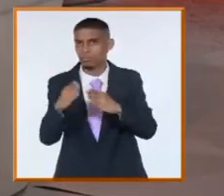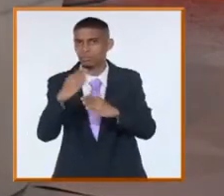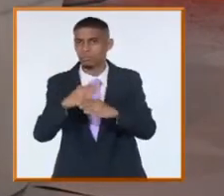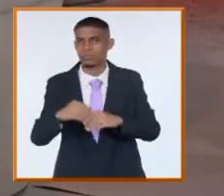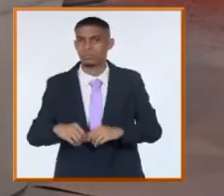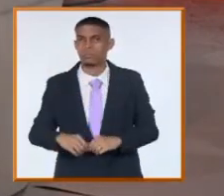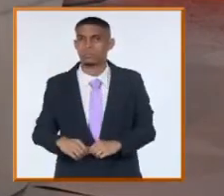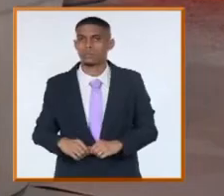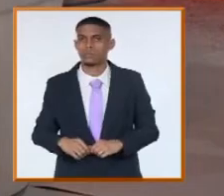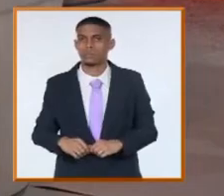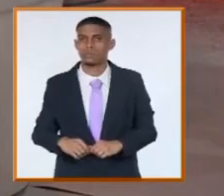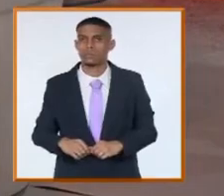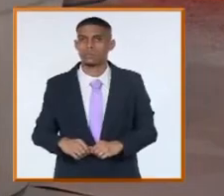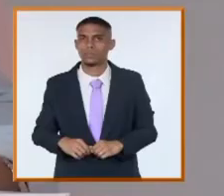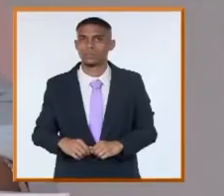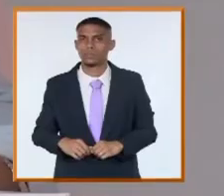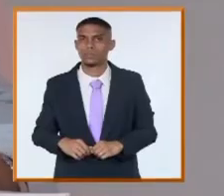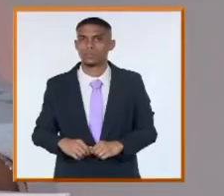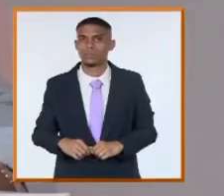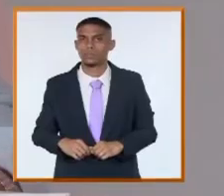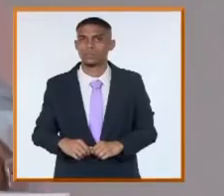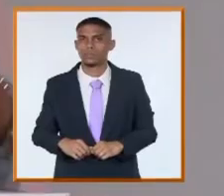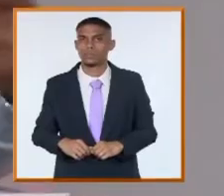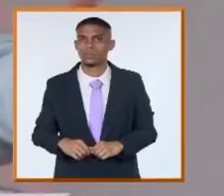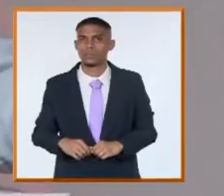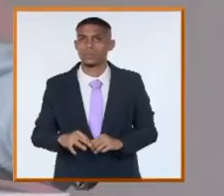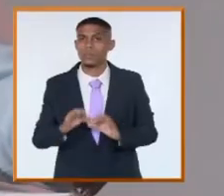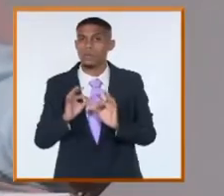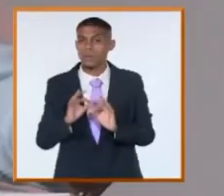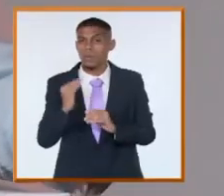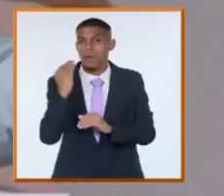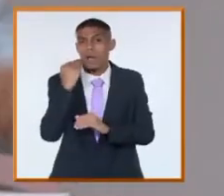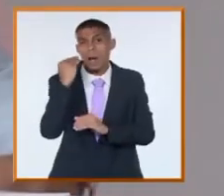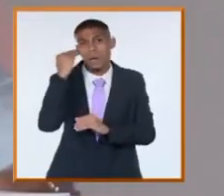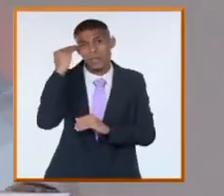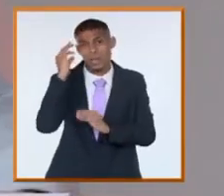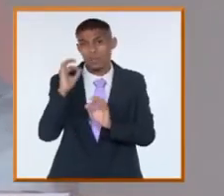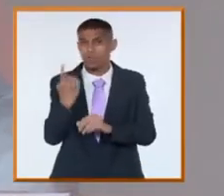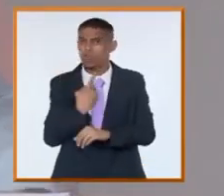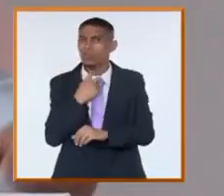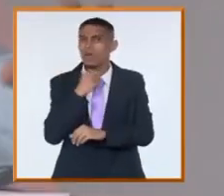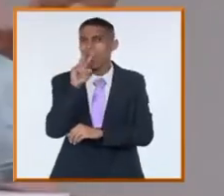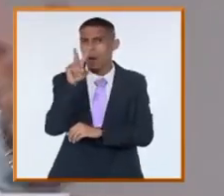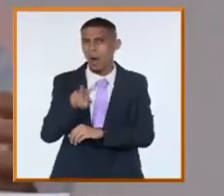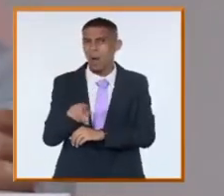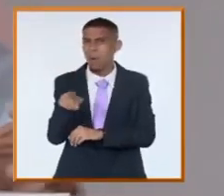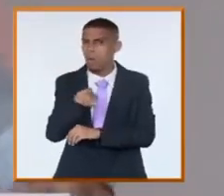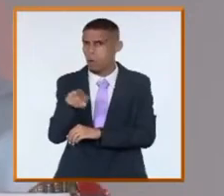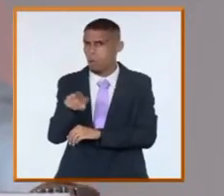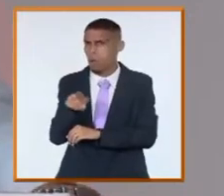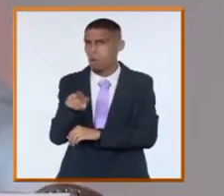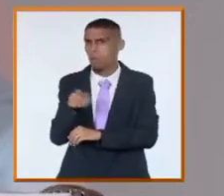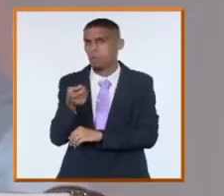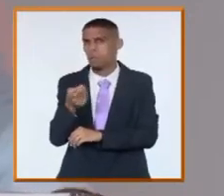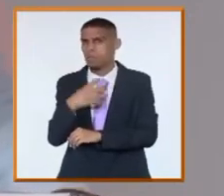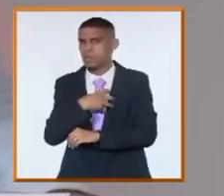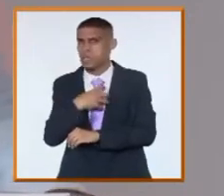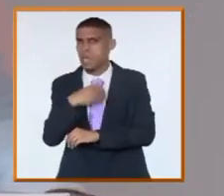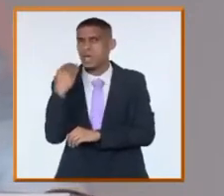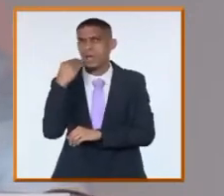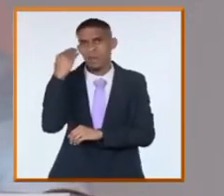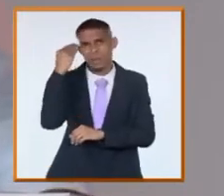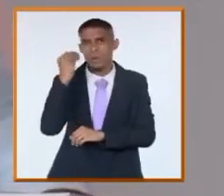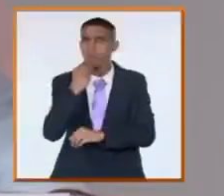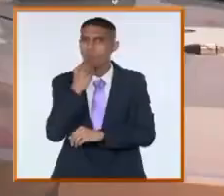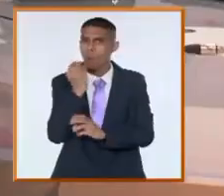o más magnitud del permiso de las capacidades que ellos pueden demostrar que pueden hacer para poder tener un control